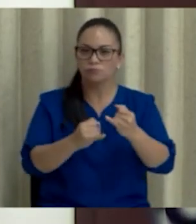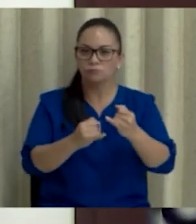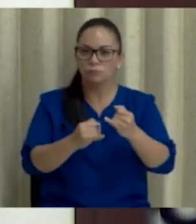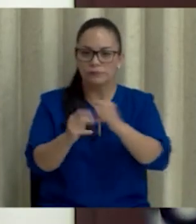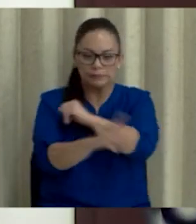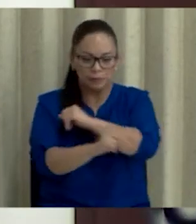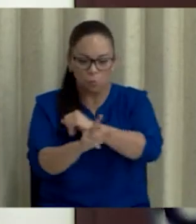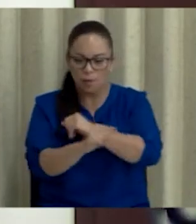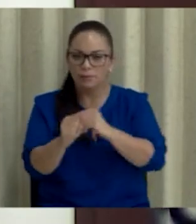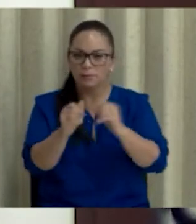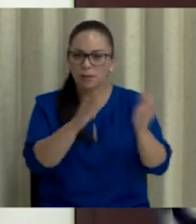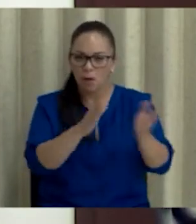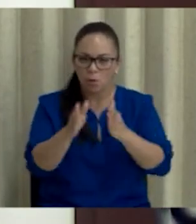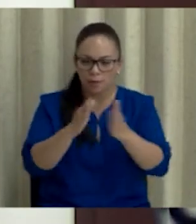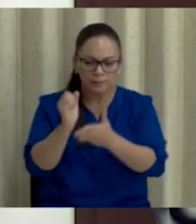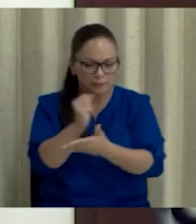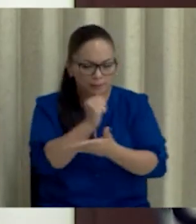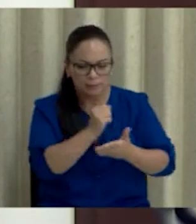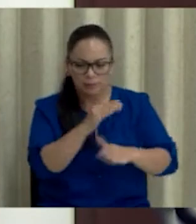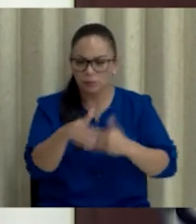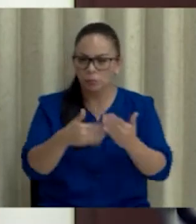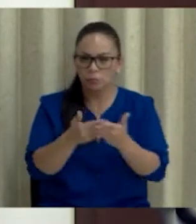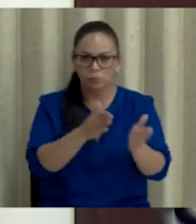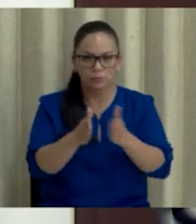temas como de la